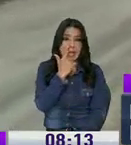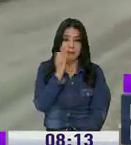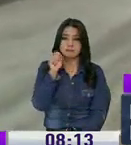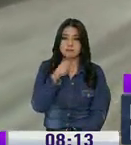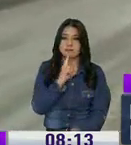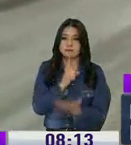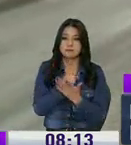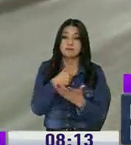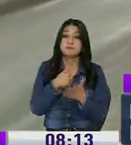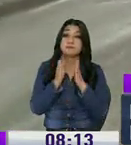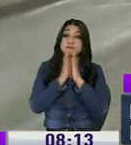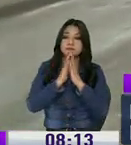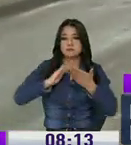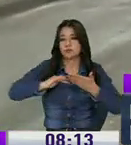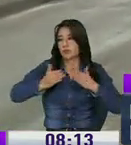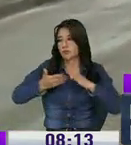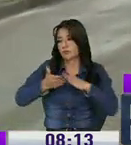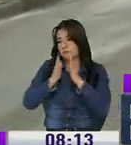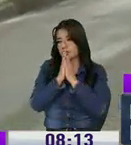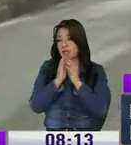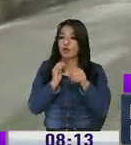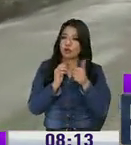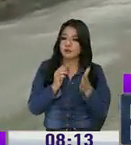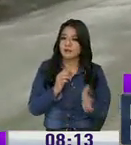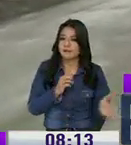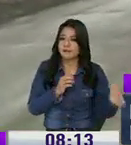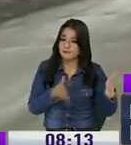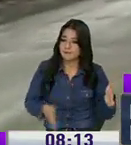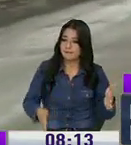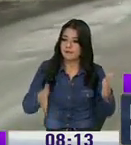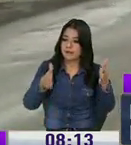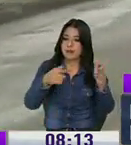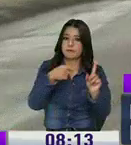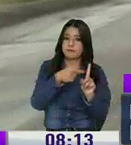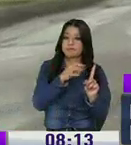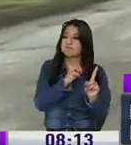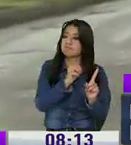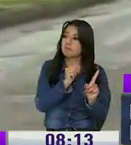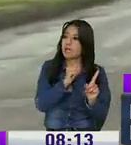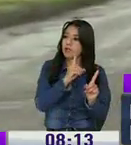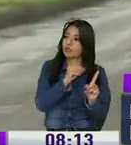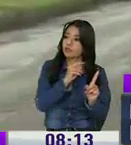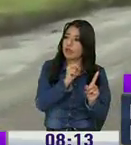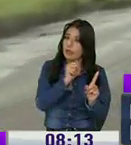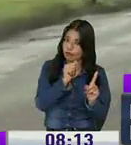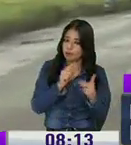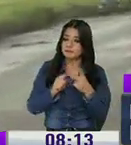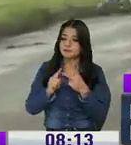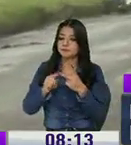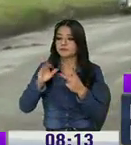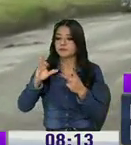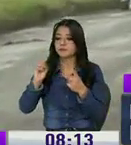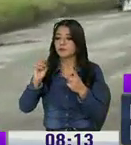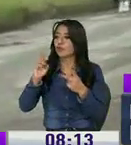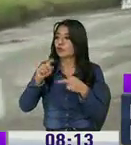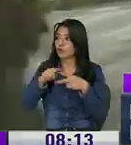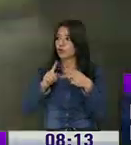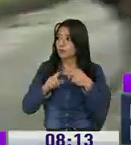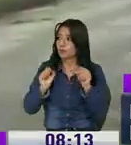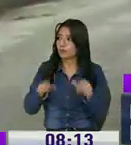bueno, lo que pedimos de la comunidad es que se tome vías alternativas como la Pedro Vicente Maldonado o la Avenida Cardenal de la Torre, en este